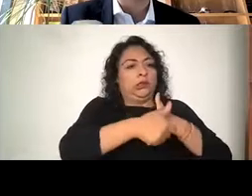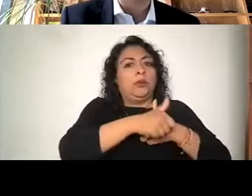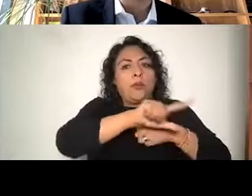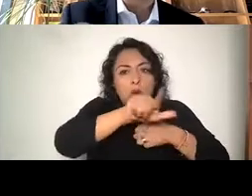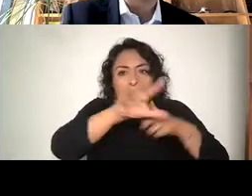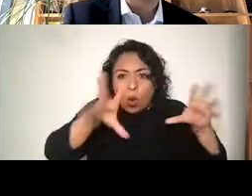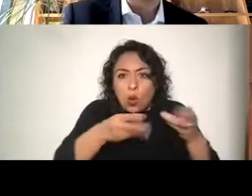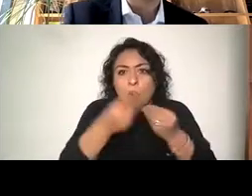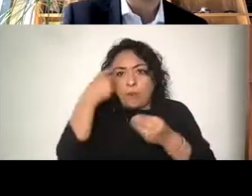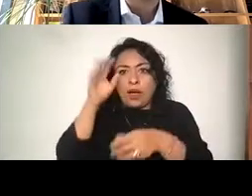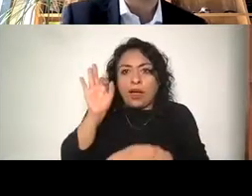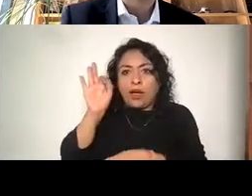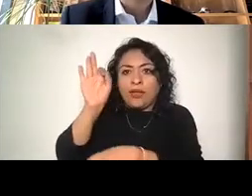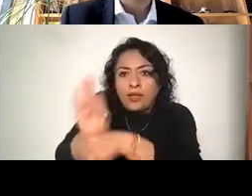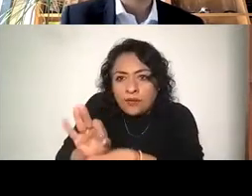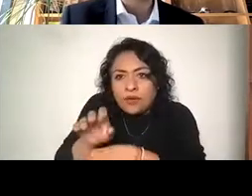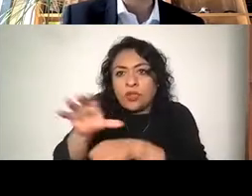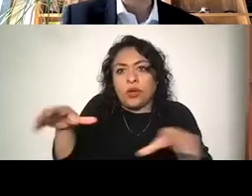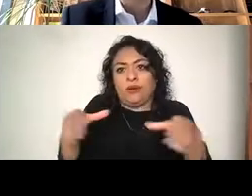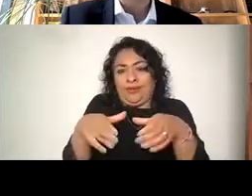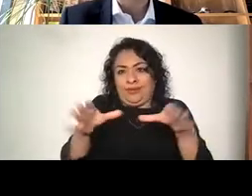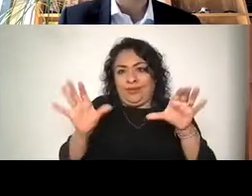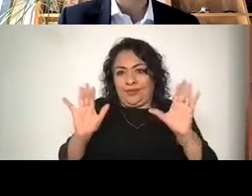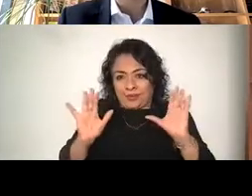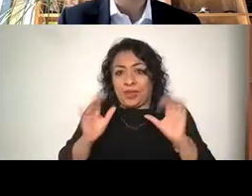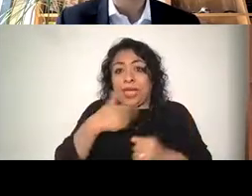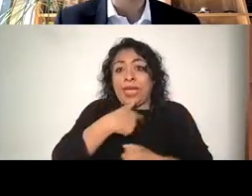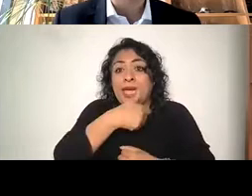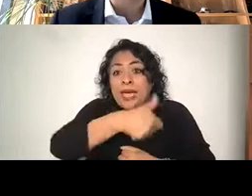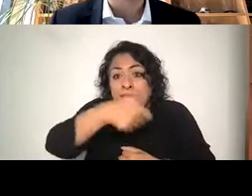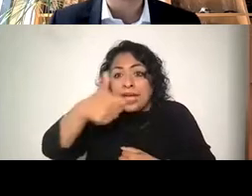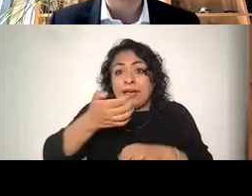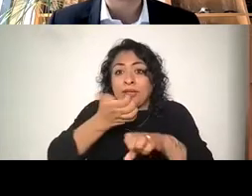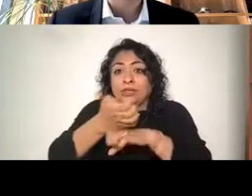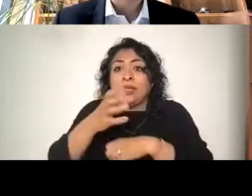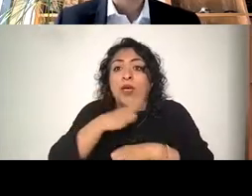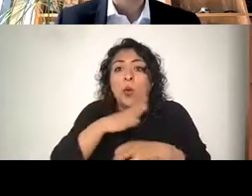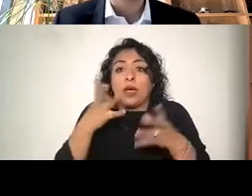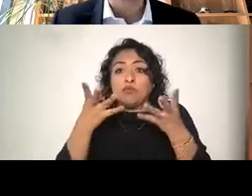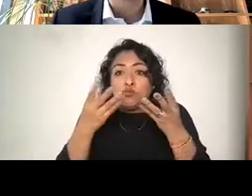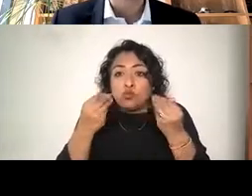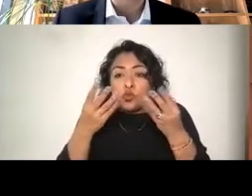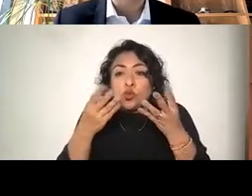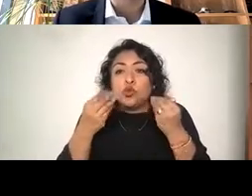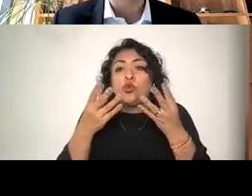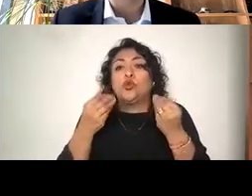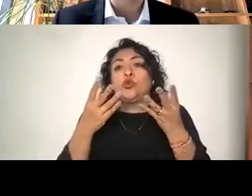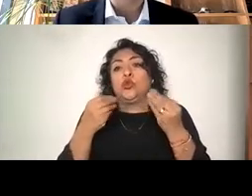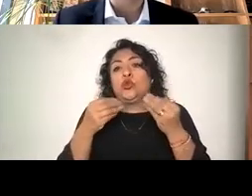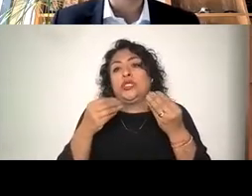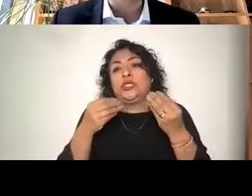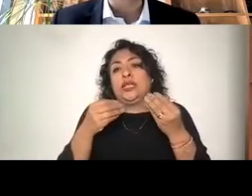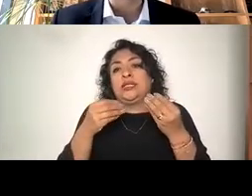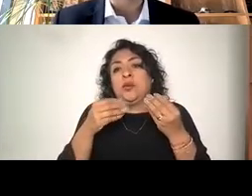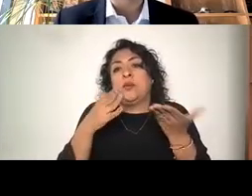para defender los intereses del sector. En cada estado hay muchas cámaras de empresarios, de